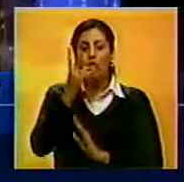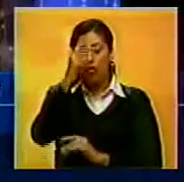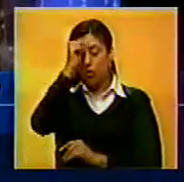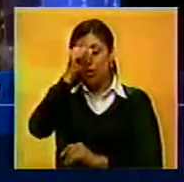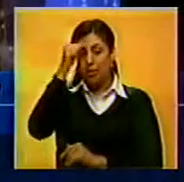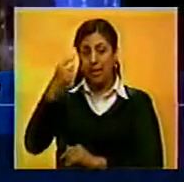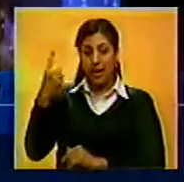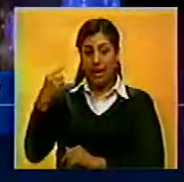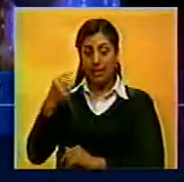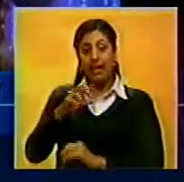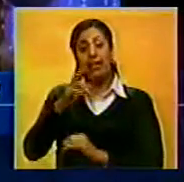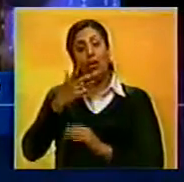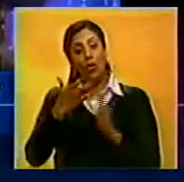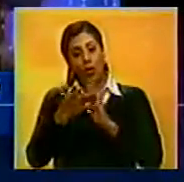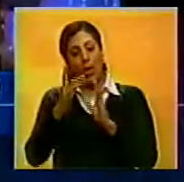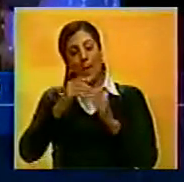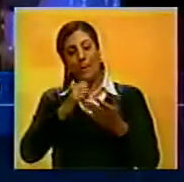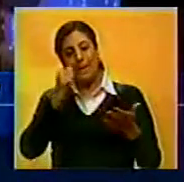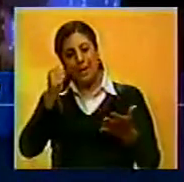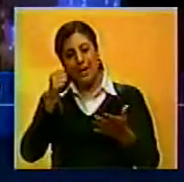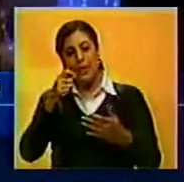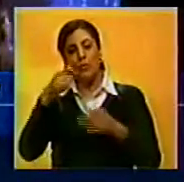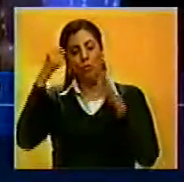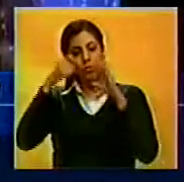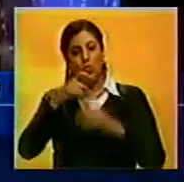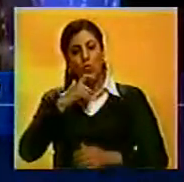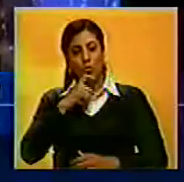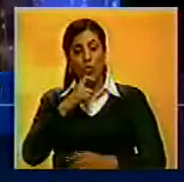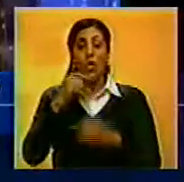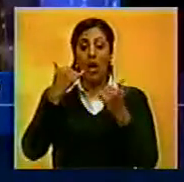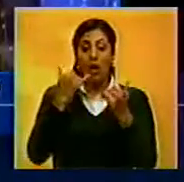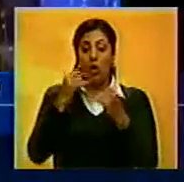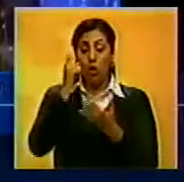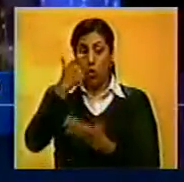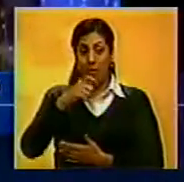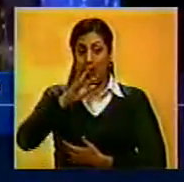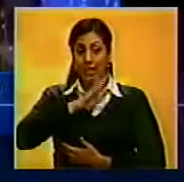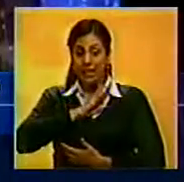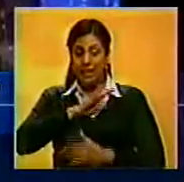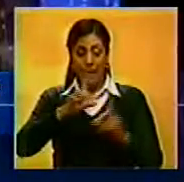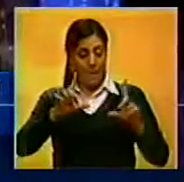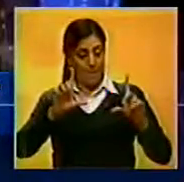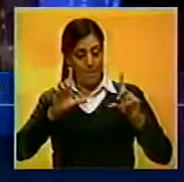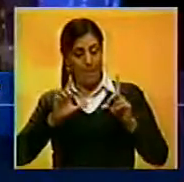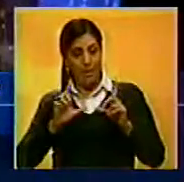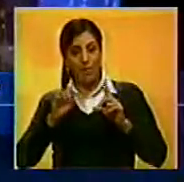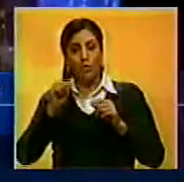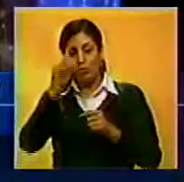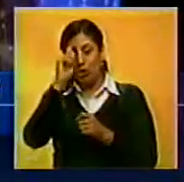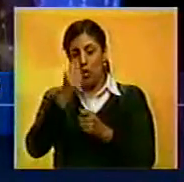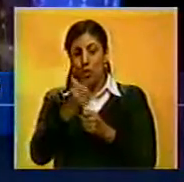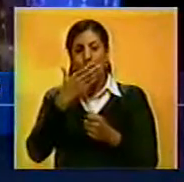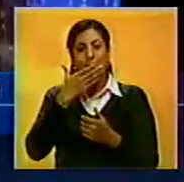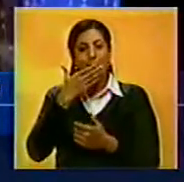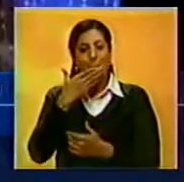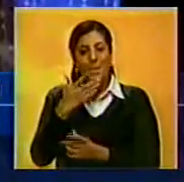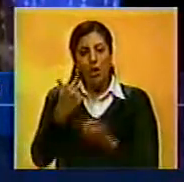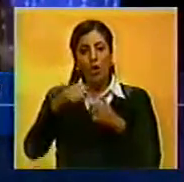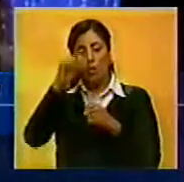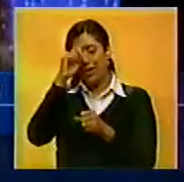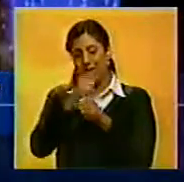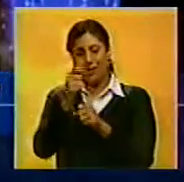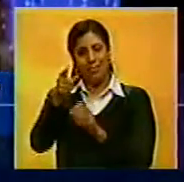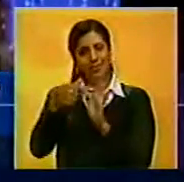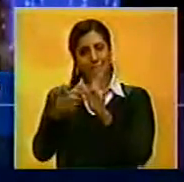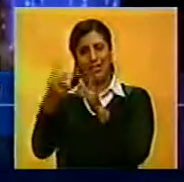domingo en la 20ª edición de los Hollywood Film Awards. Cuando Matthew McConaughey recibió el premio, reconoció el talento de Edgar Ramírez